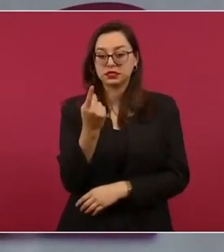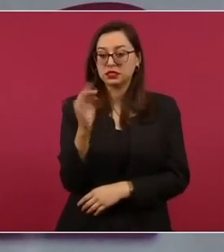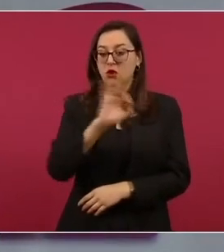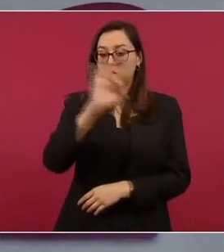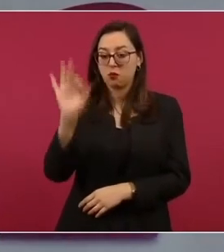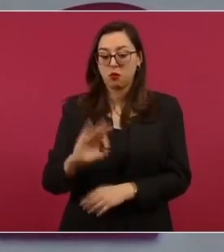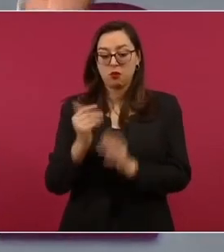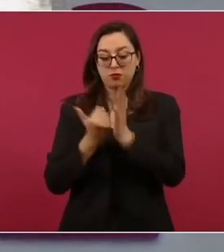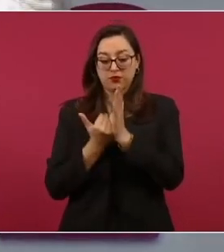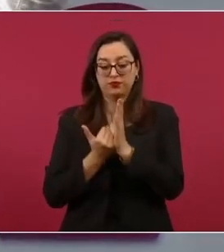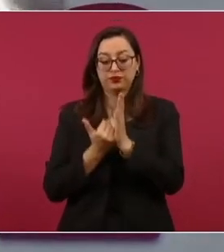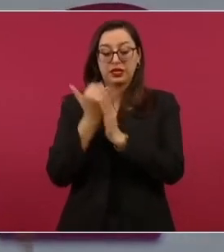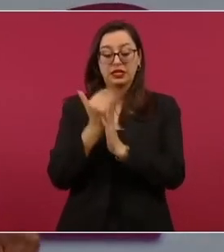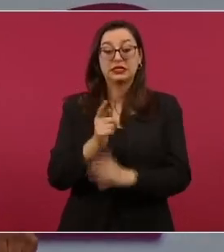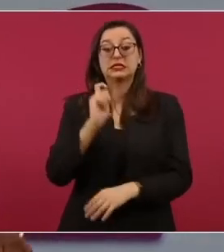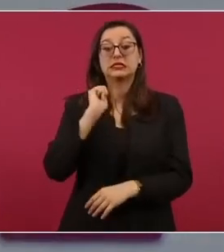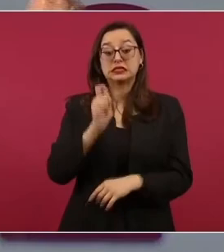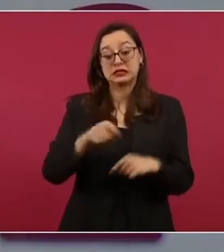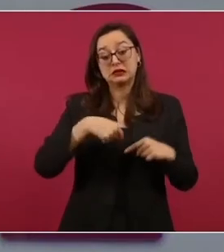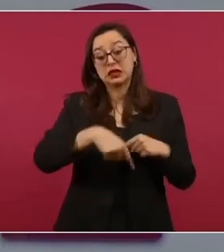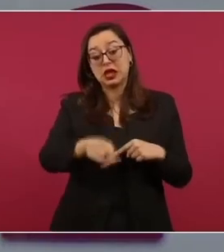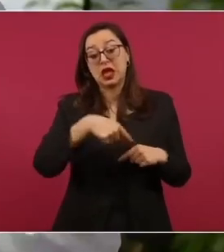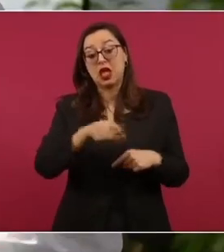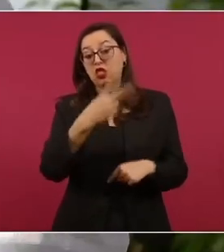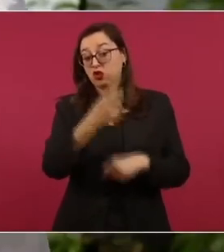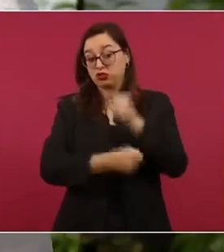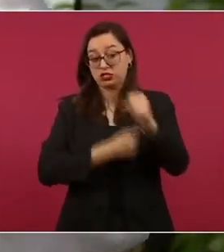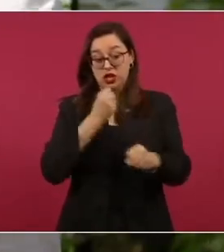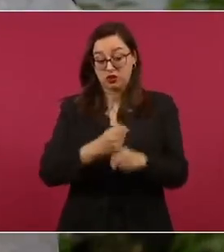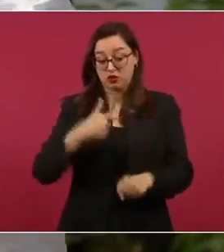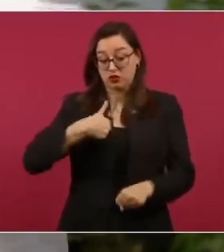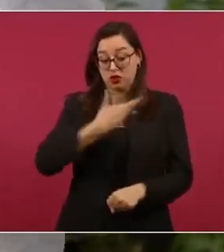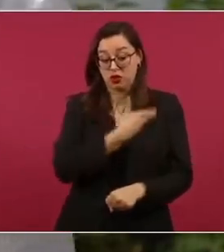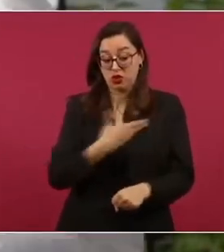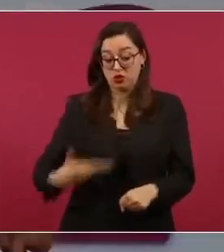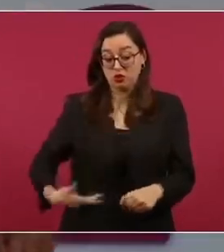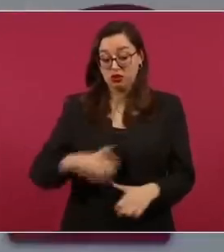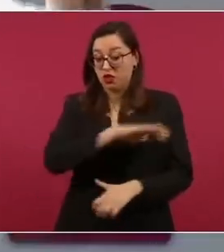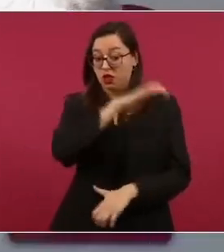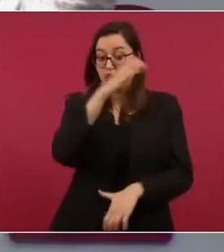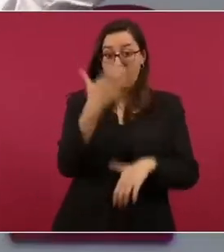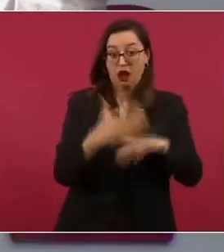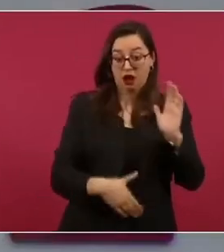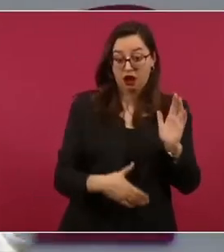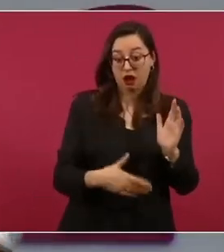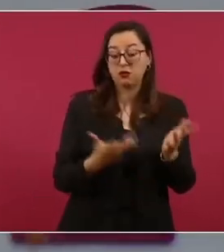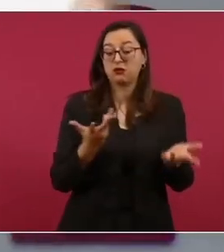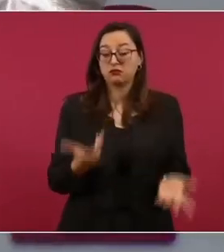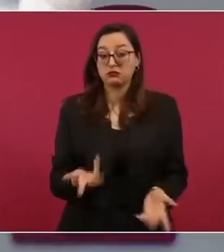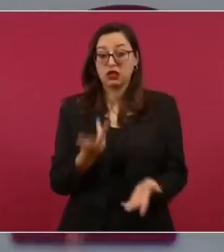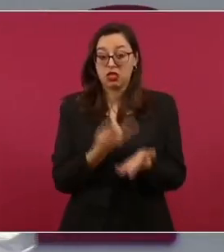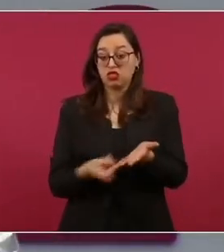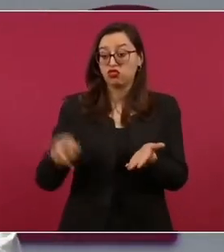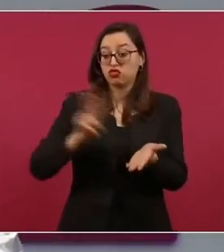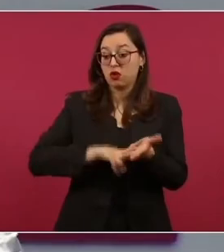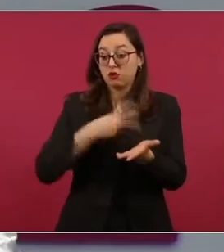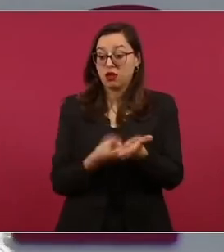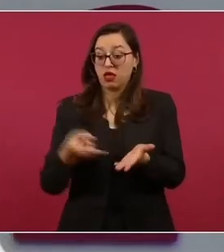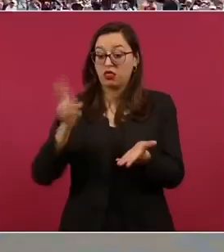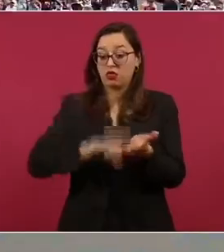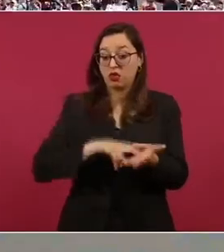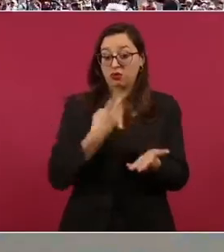modo que cuando terminemos será de 5 veces más que cuando comenzamos el